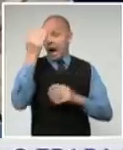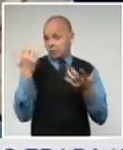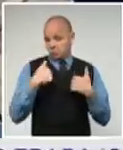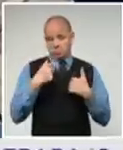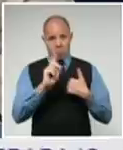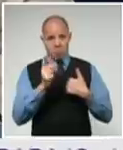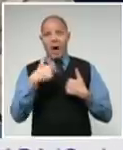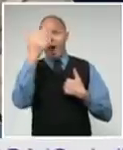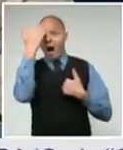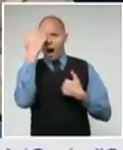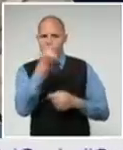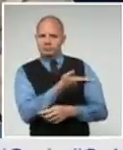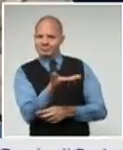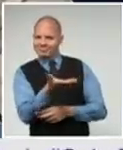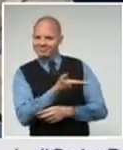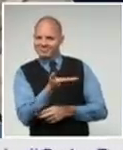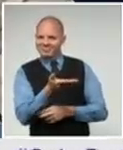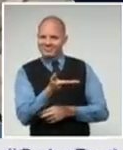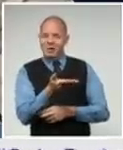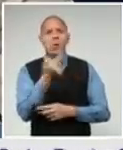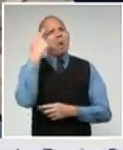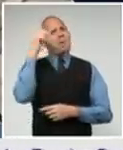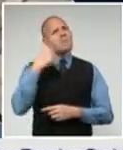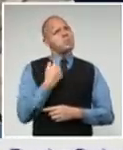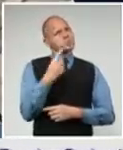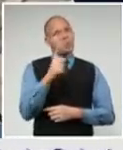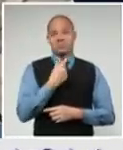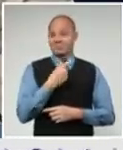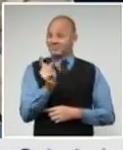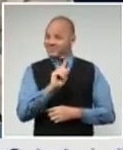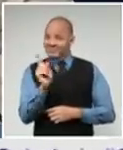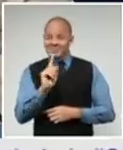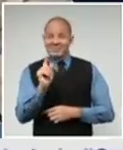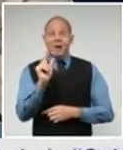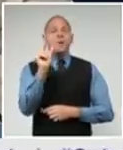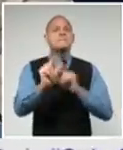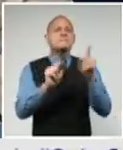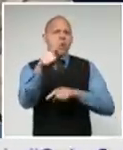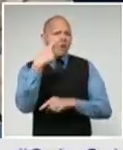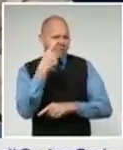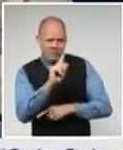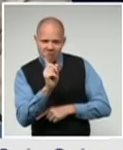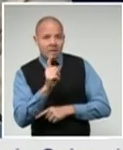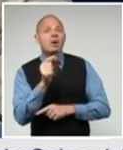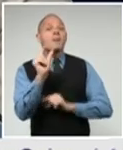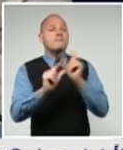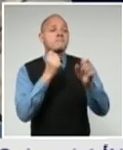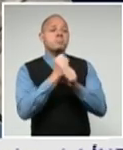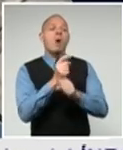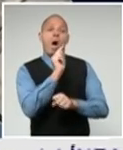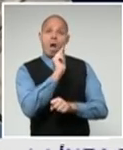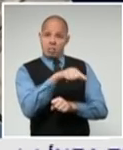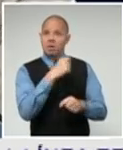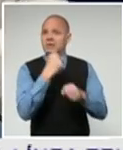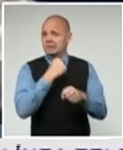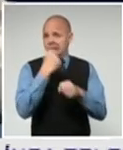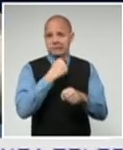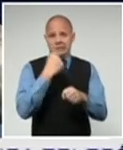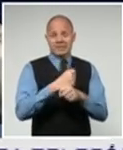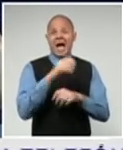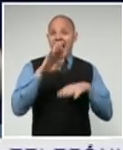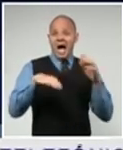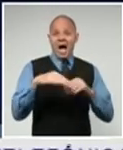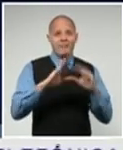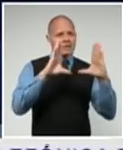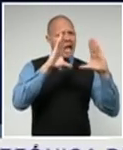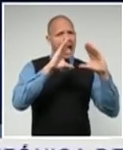hay decenas y cientos de estadísticos que en toda Cuba se mantienen muchas veces, toda la noche,